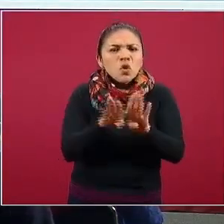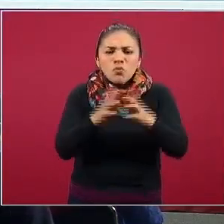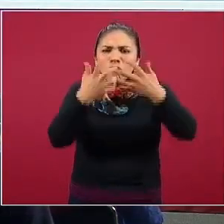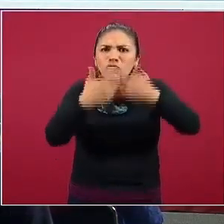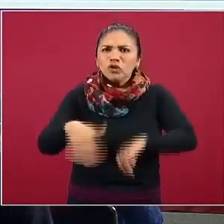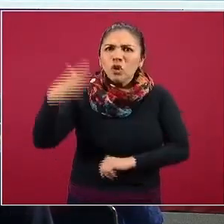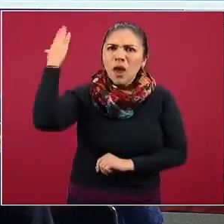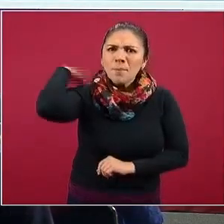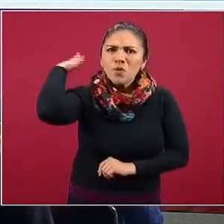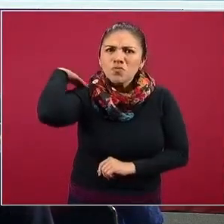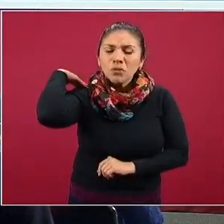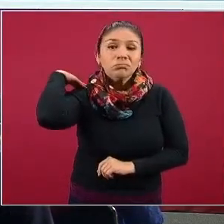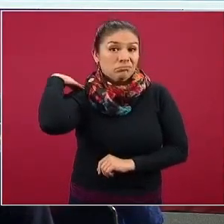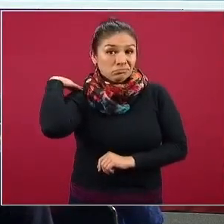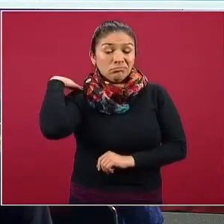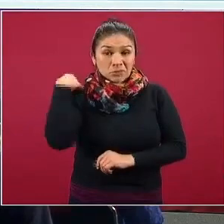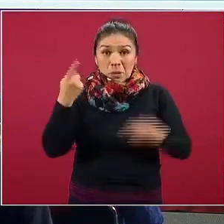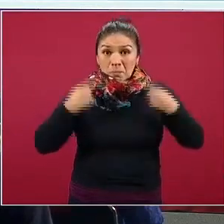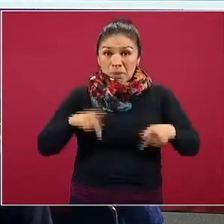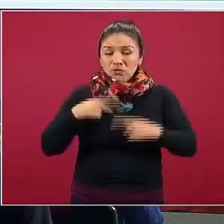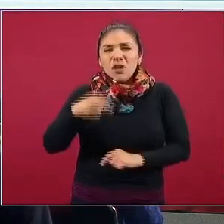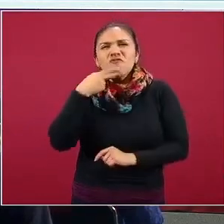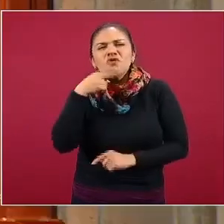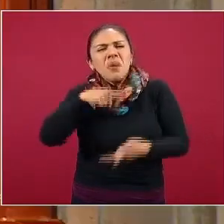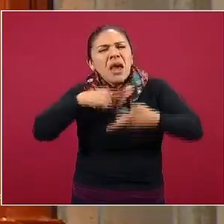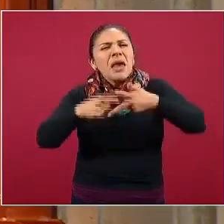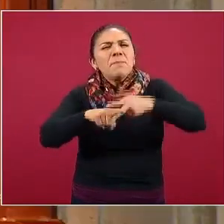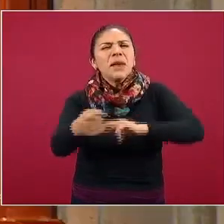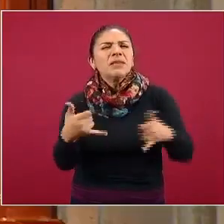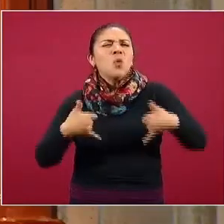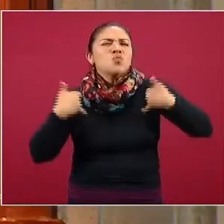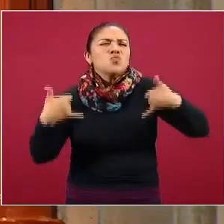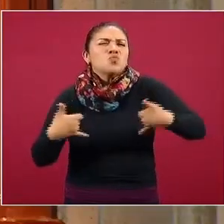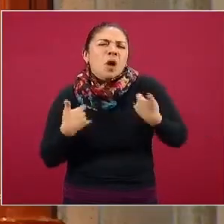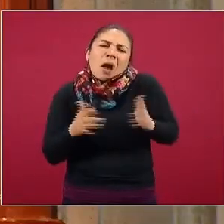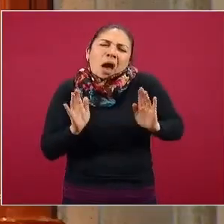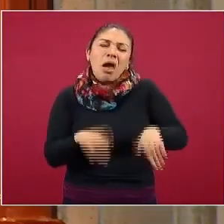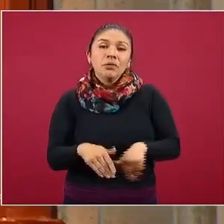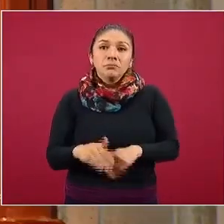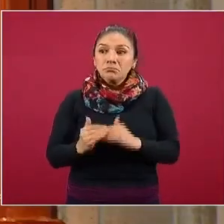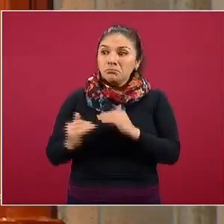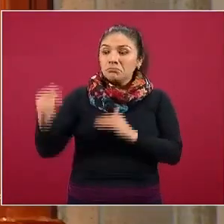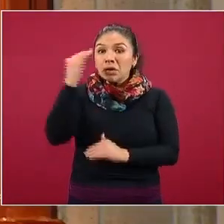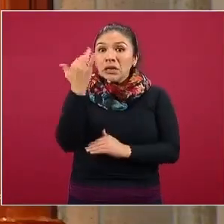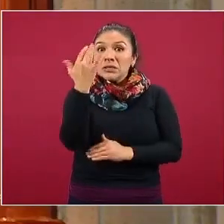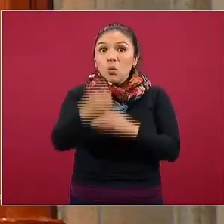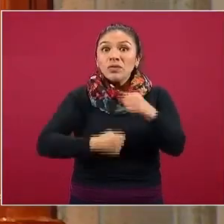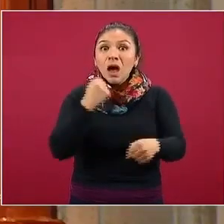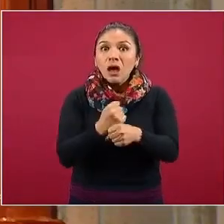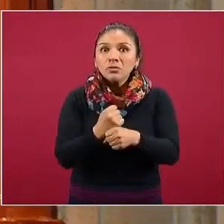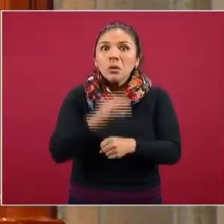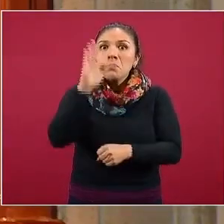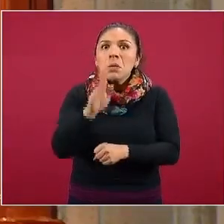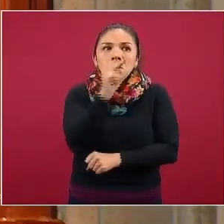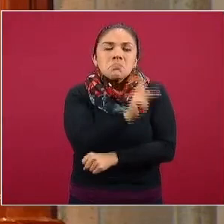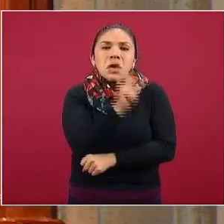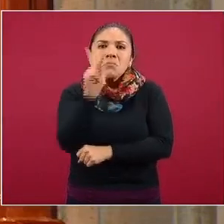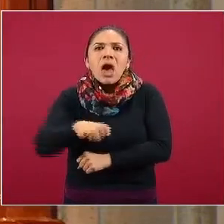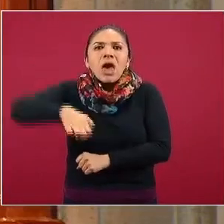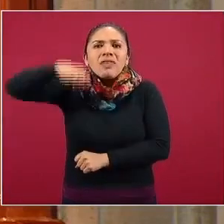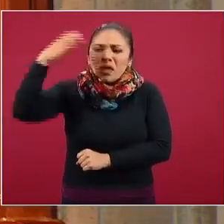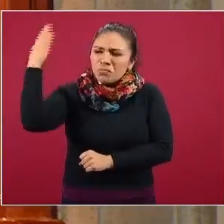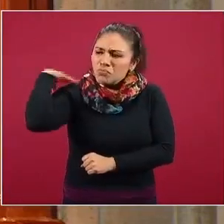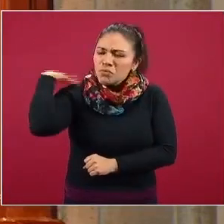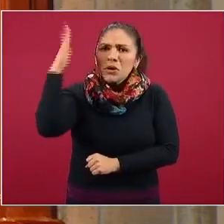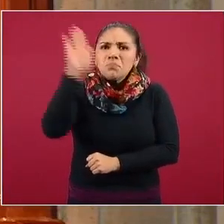pulmonar, una persona que fuma desde la adolescencia, a los 50 años llega con pulmones de alguien de 75 años de